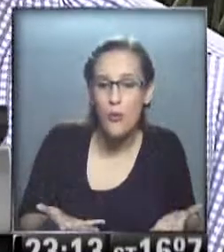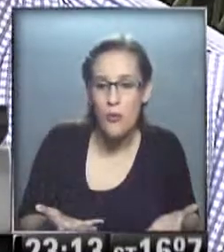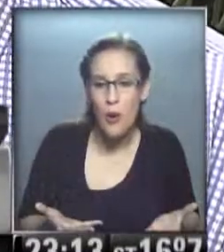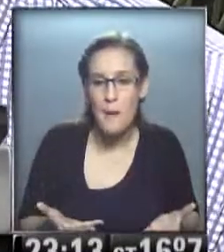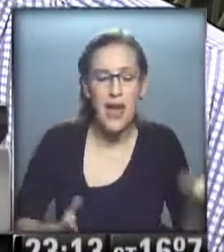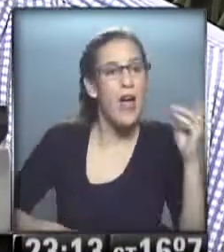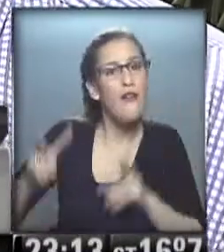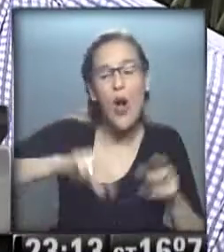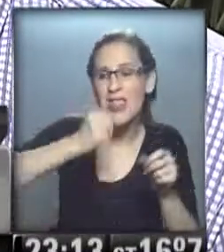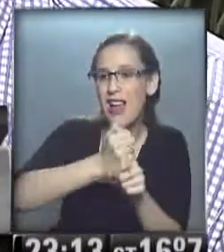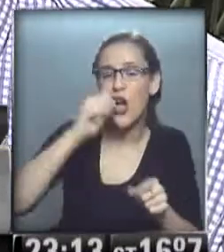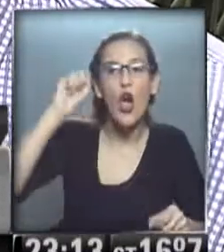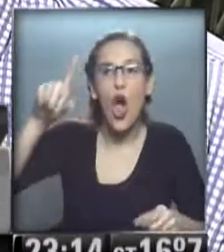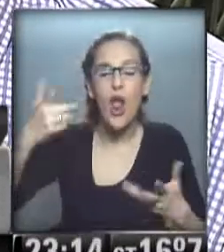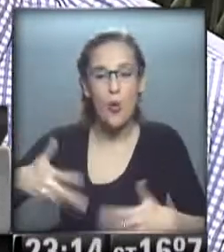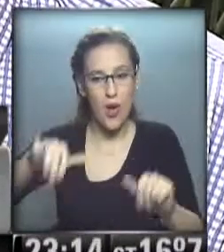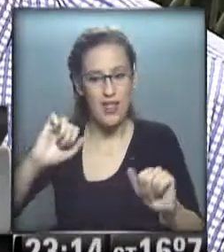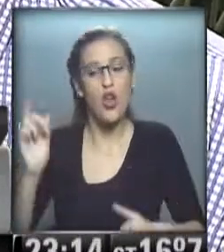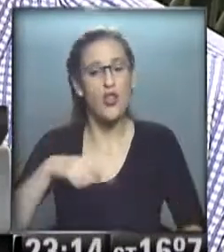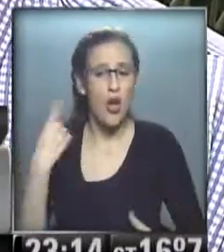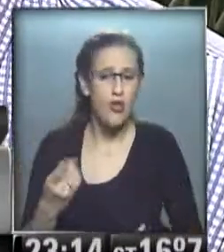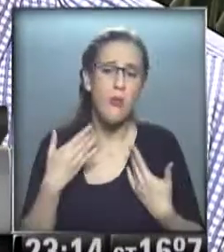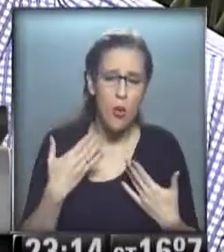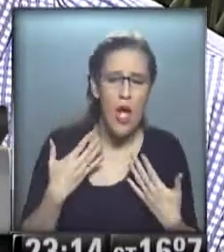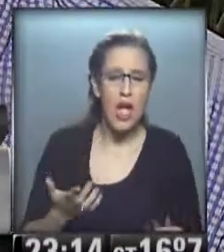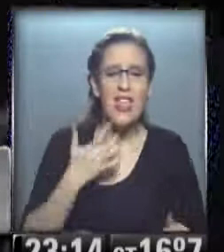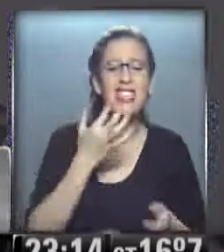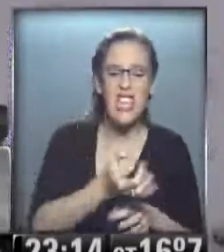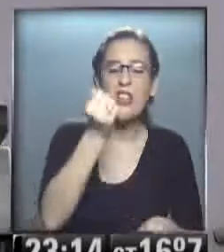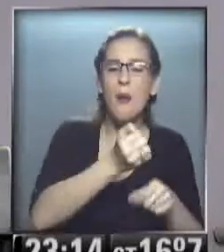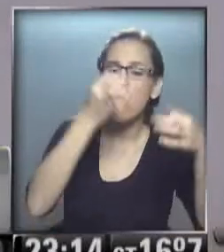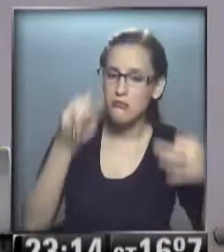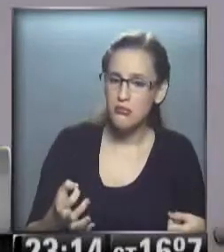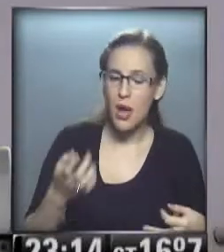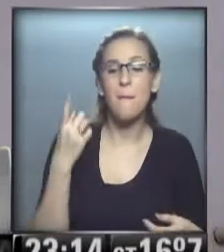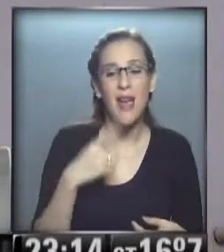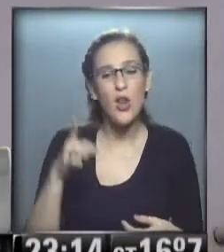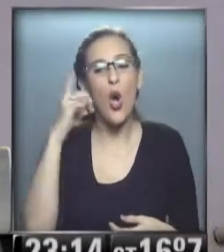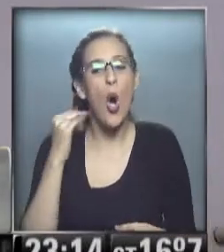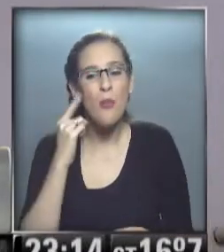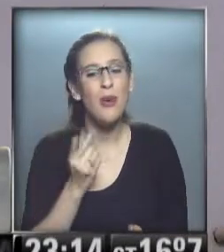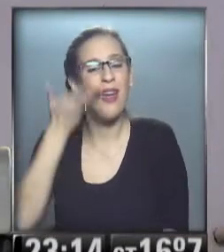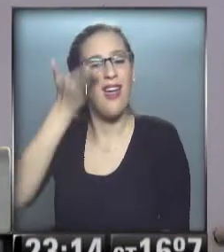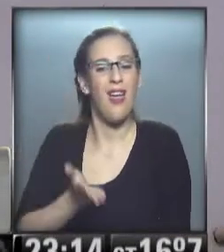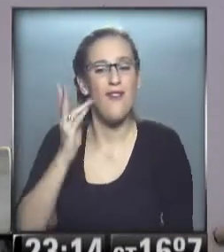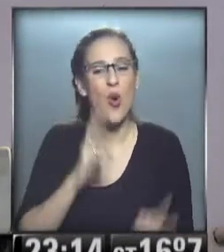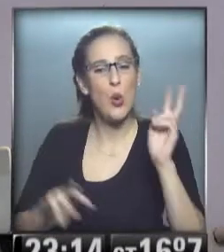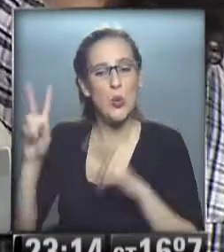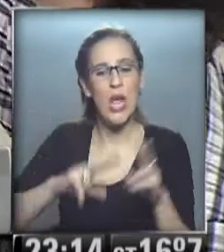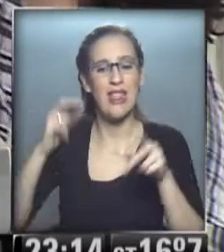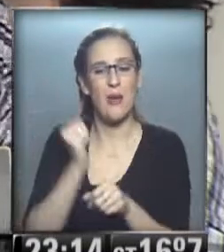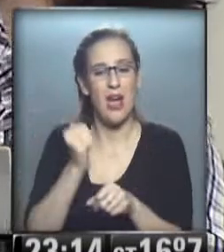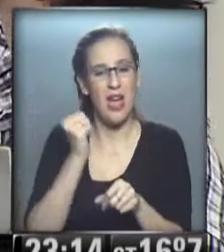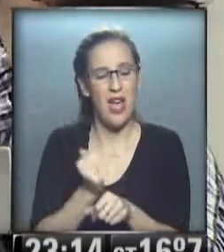su búsqueda, más allá de que nosotros podamos promoverlo en un trabajo concreto. Pero el buscador, digamos,